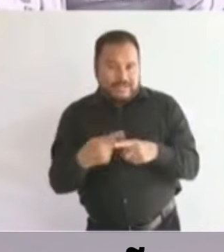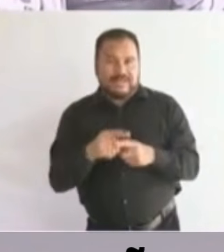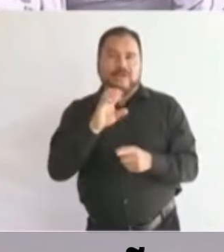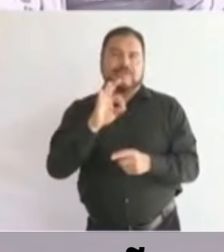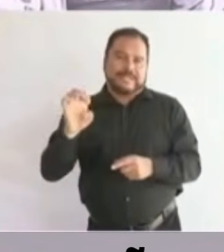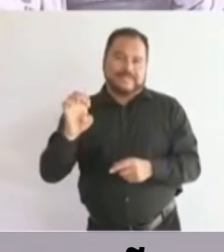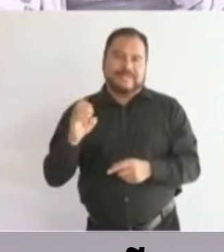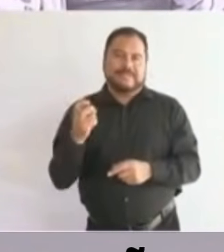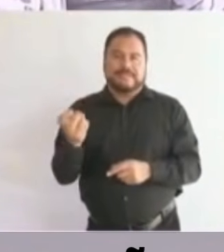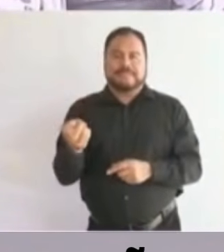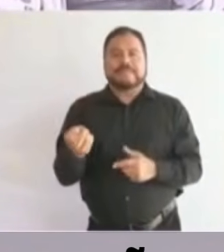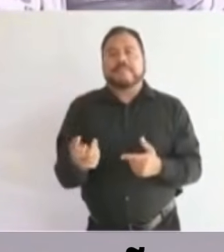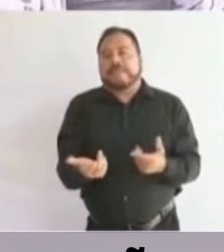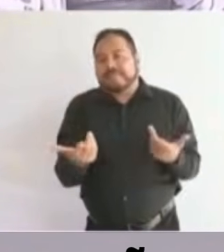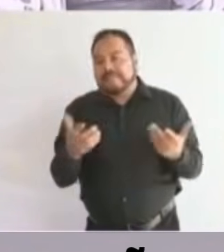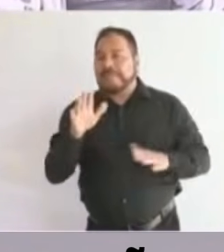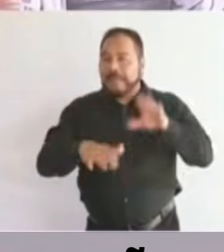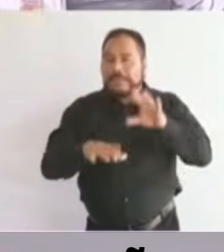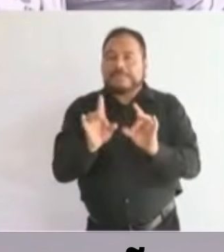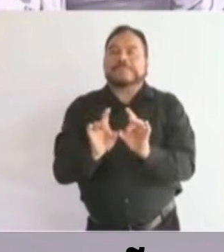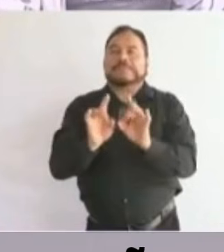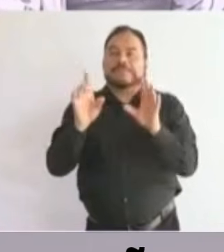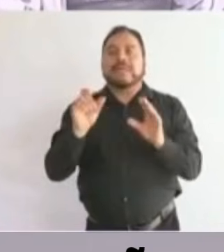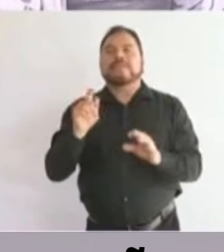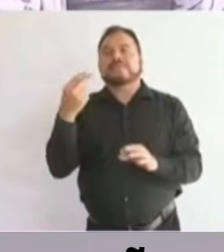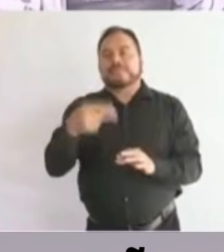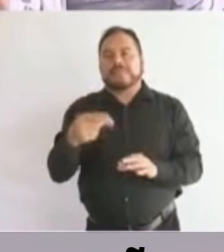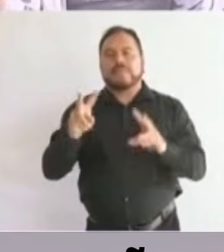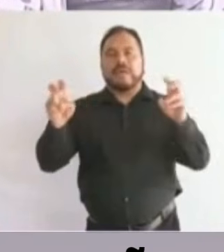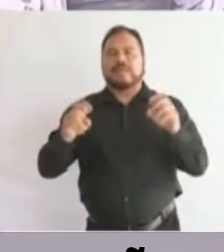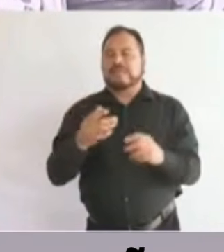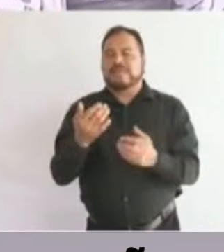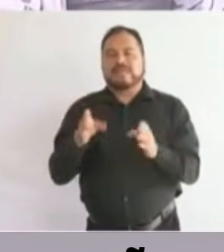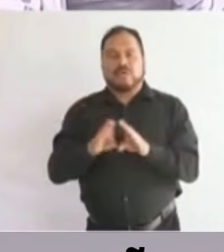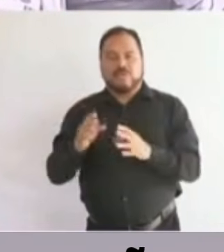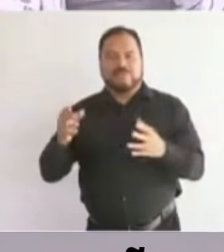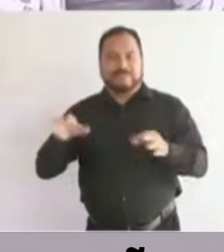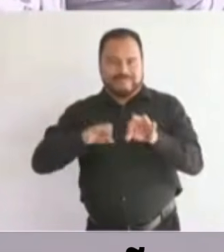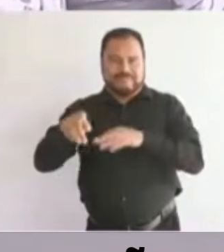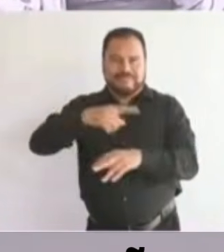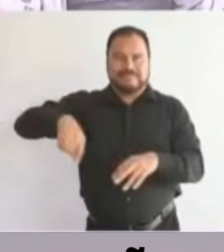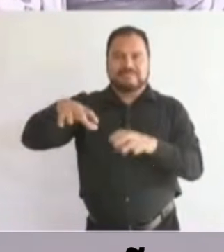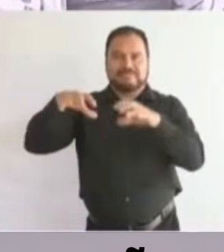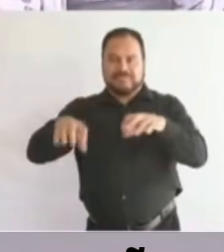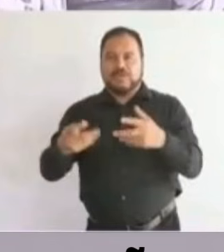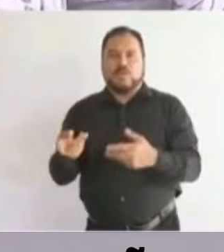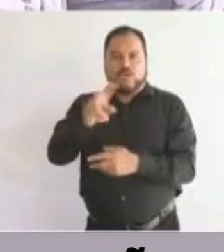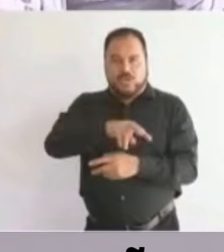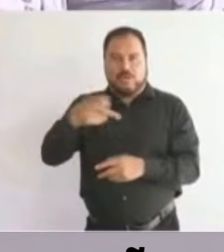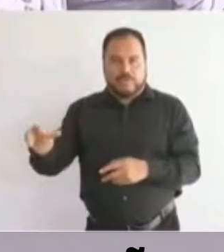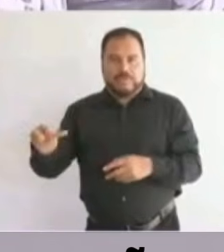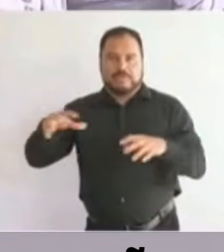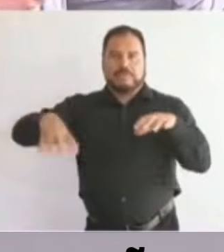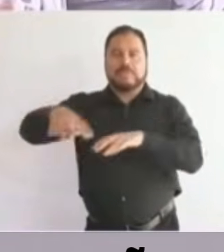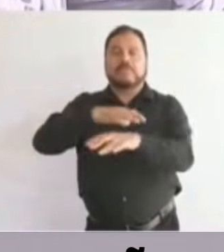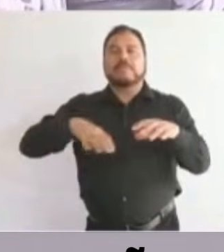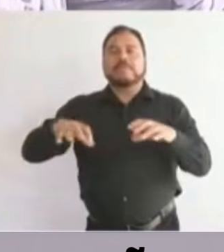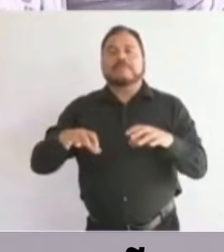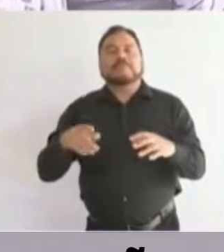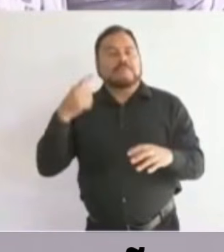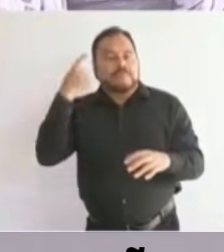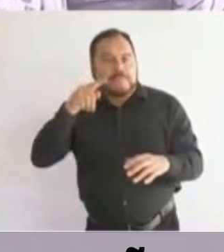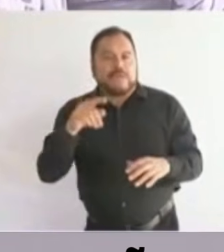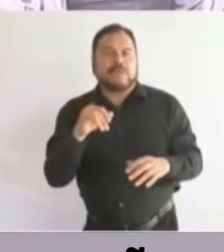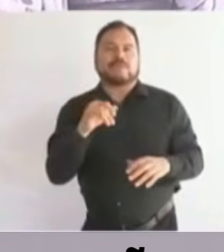algunos casos le llamamos inversión mixta, aunque en realidad la planta se queda con Comisión Federal de Electricidad y se ocupa algo